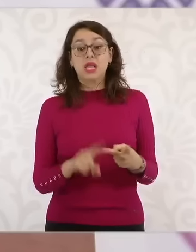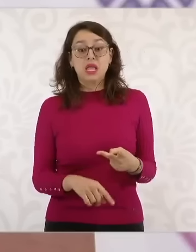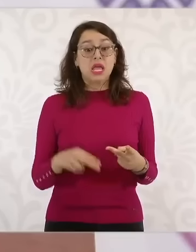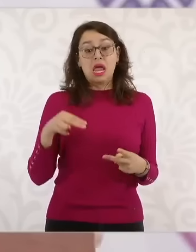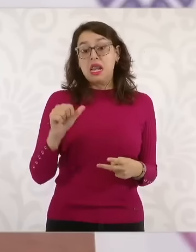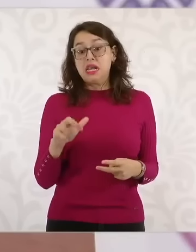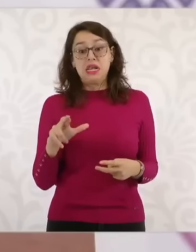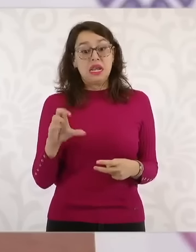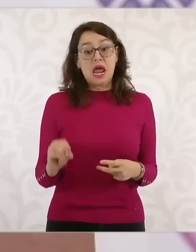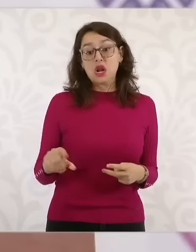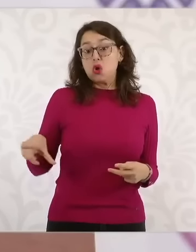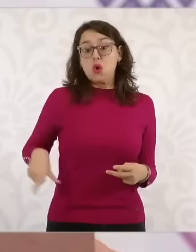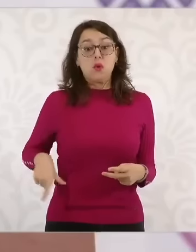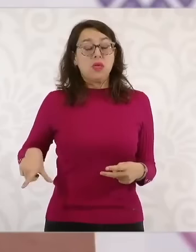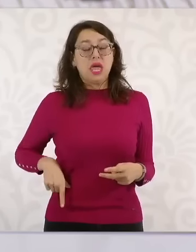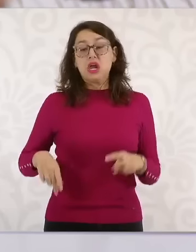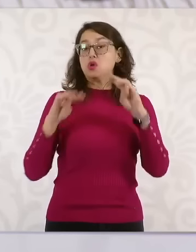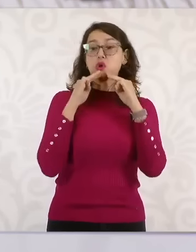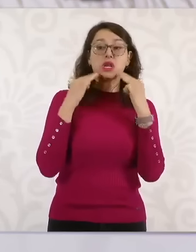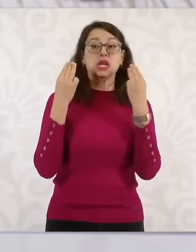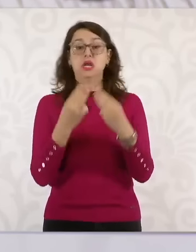narcogobierno, narcopresidente, que además no les ha salido,